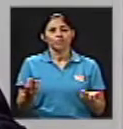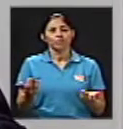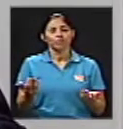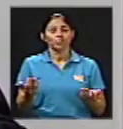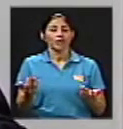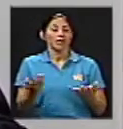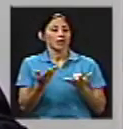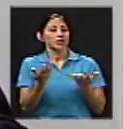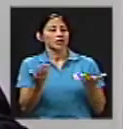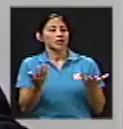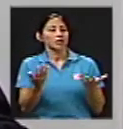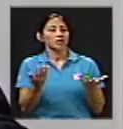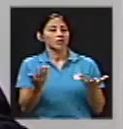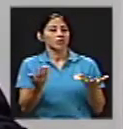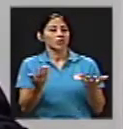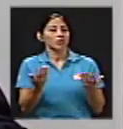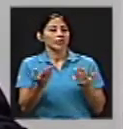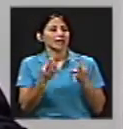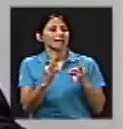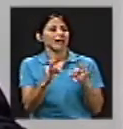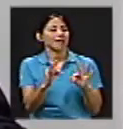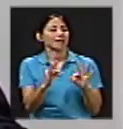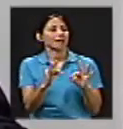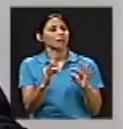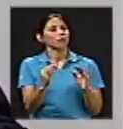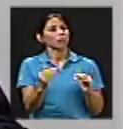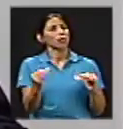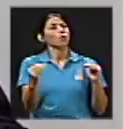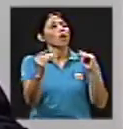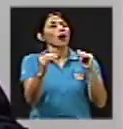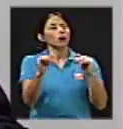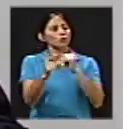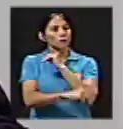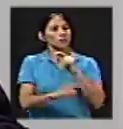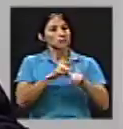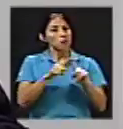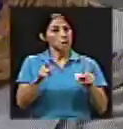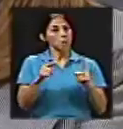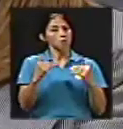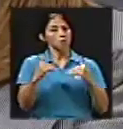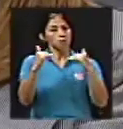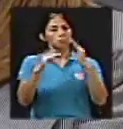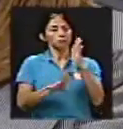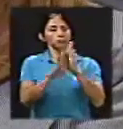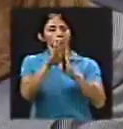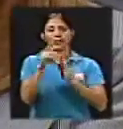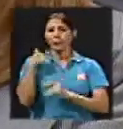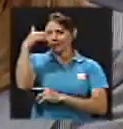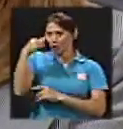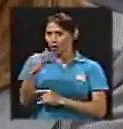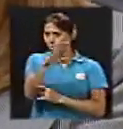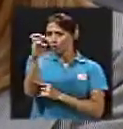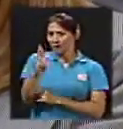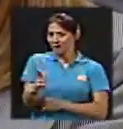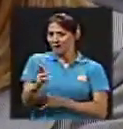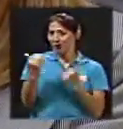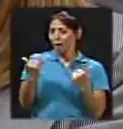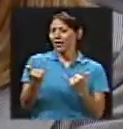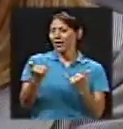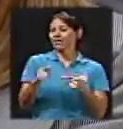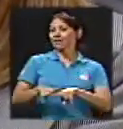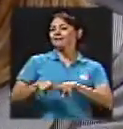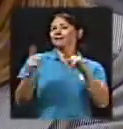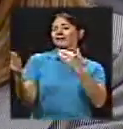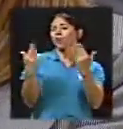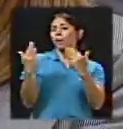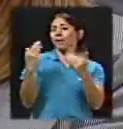y siquiera igualar, y lo superaron. Mire, yo creo que Costa Rica es hoy una Costa Rica muy distinta a la de